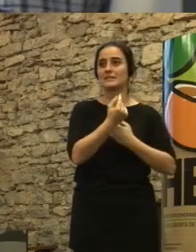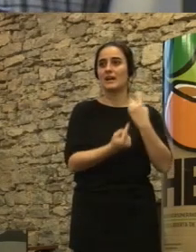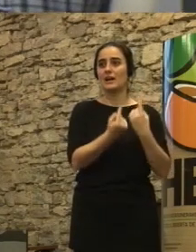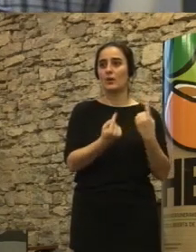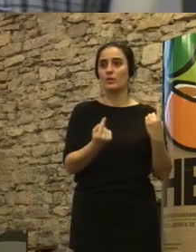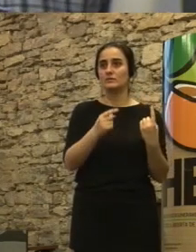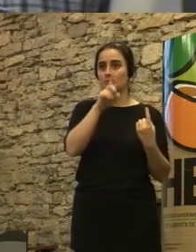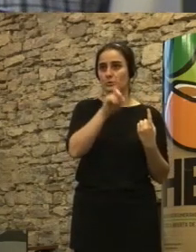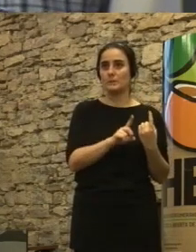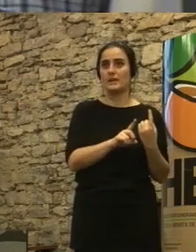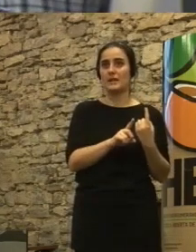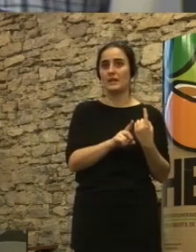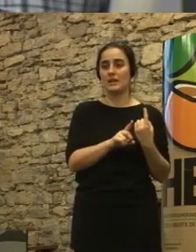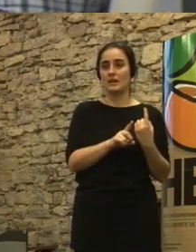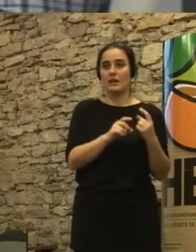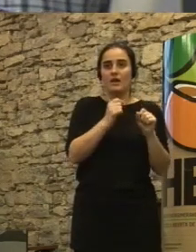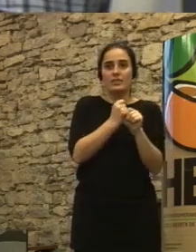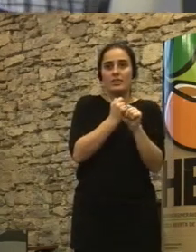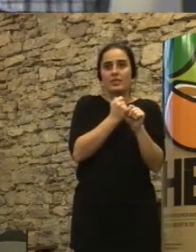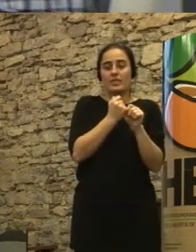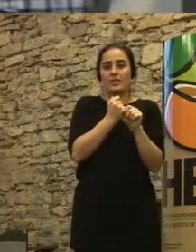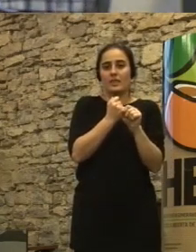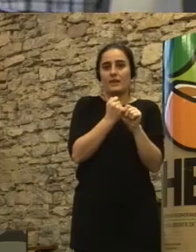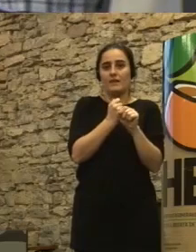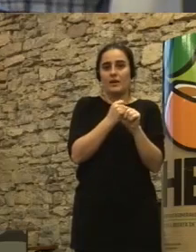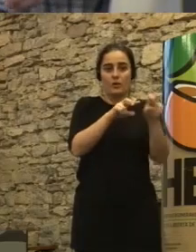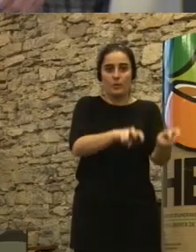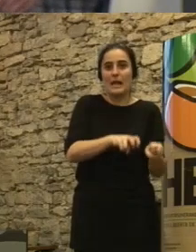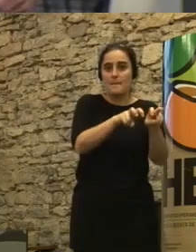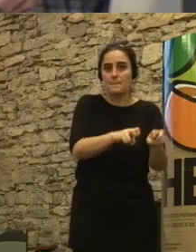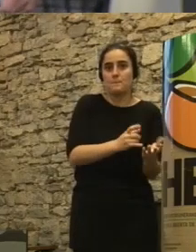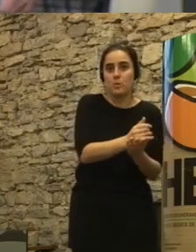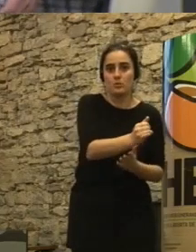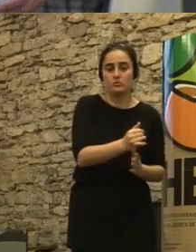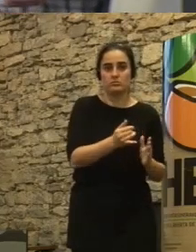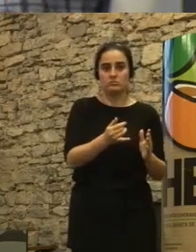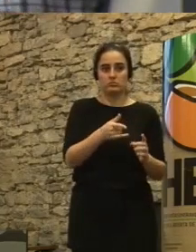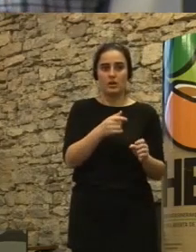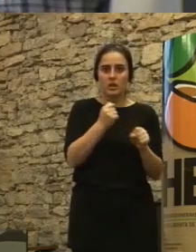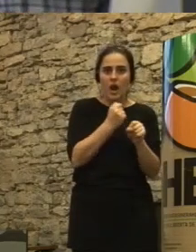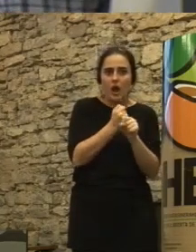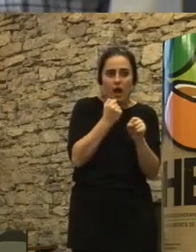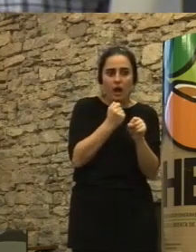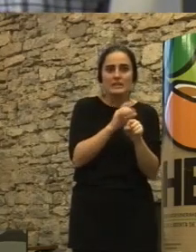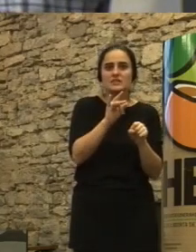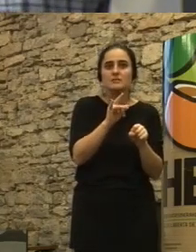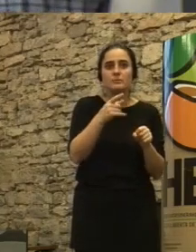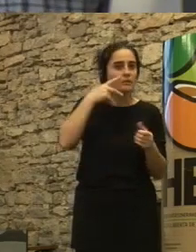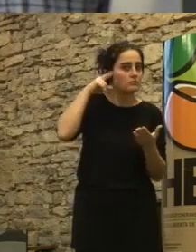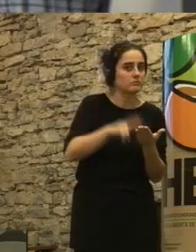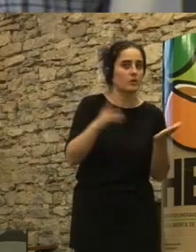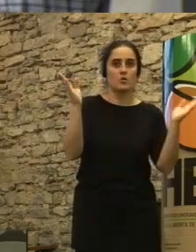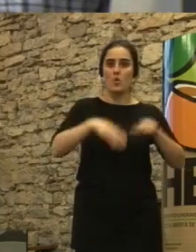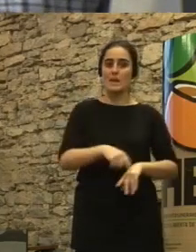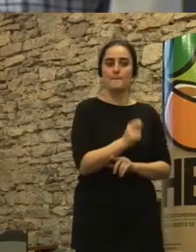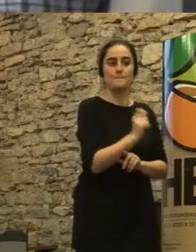incluso, han trabajado en las tareas del campo. Quiero decir que han hecho un trabajo ímprobo, pero claro, un trabajo que no se les ha reconocido ni se